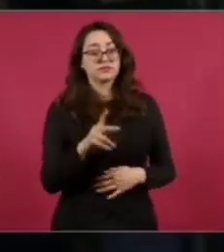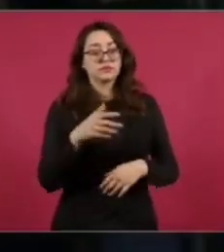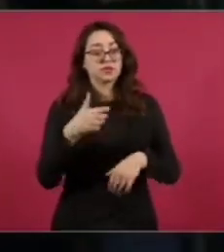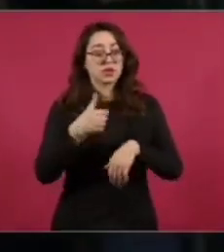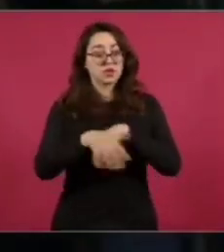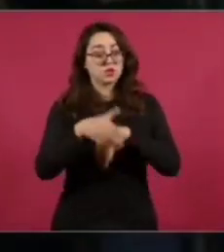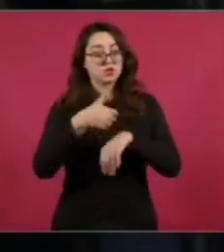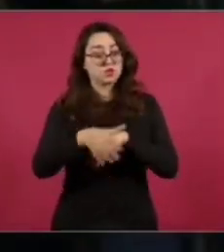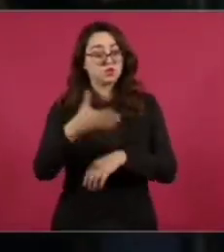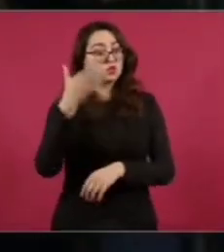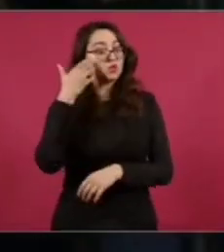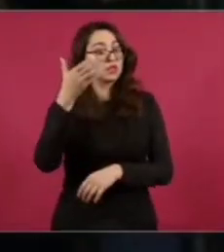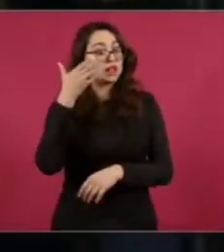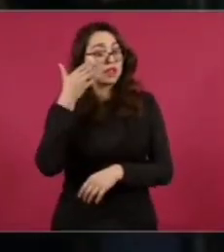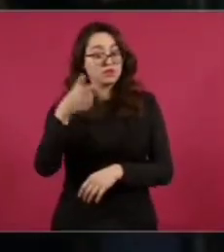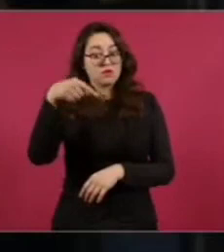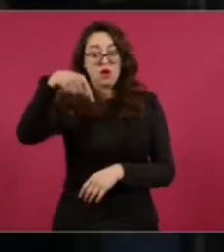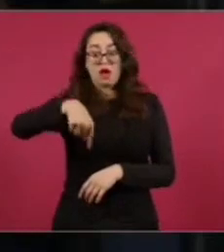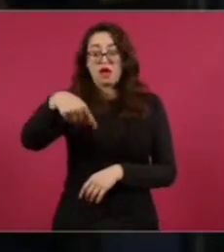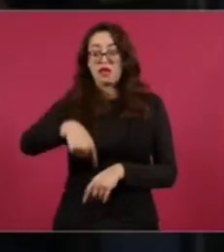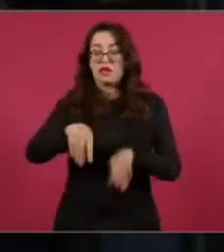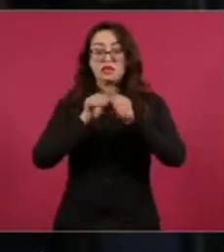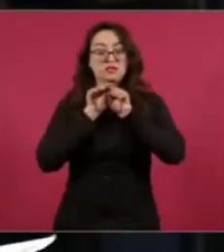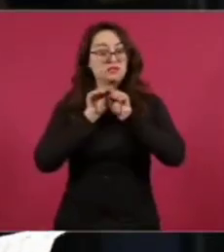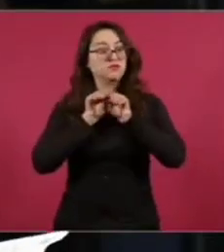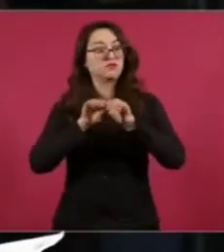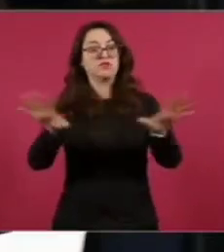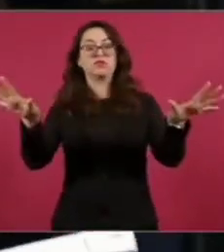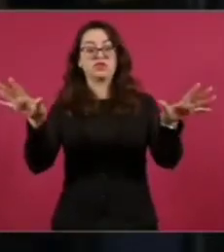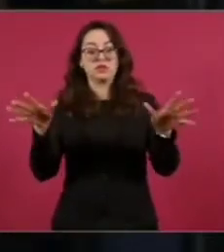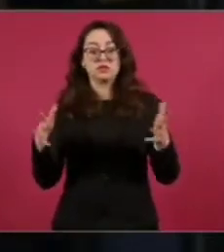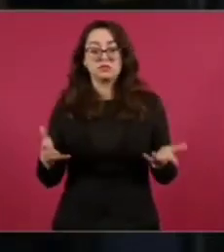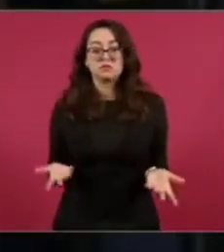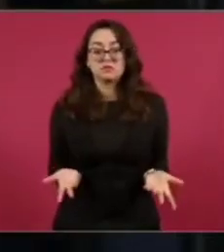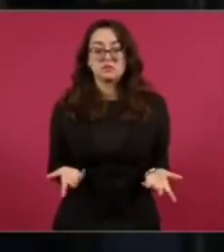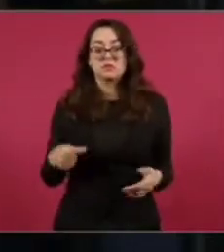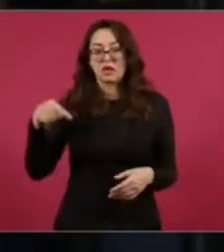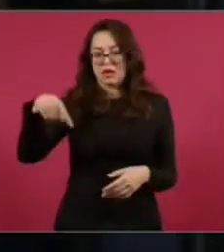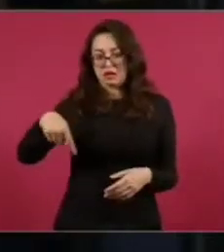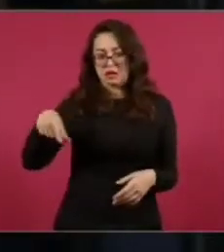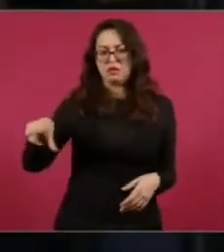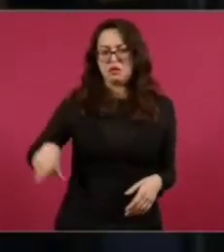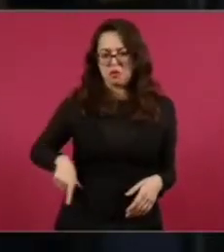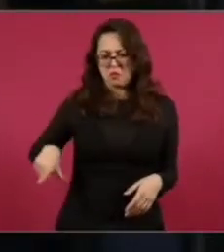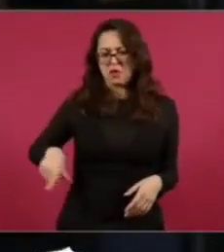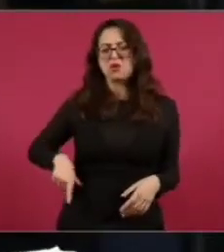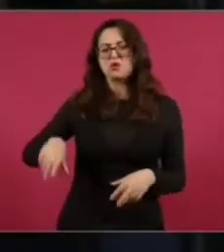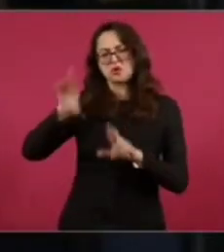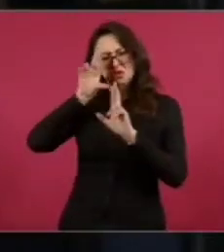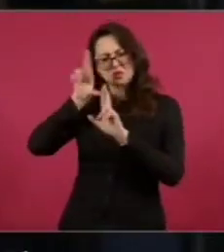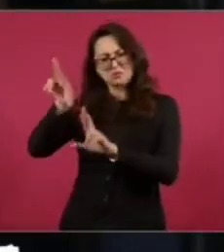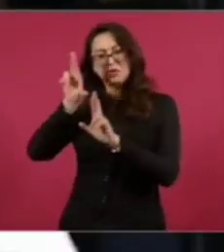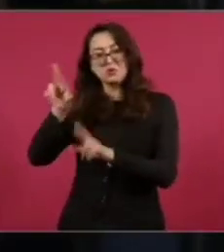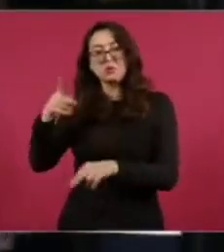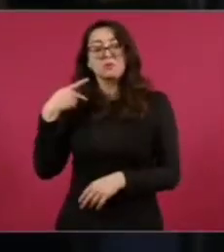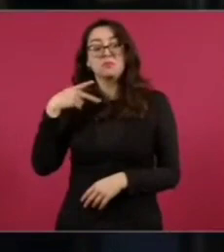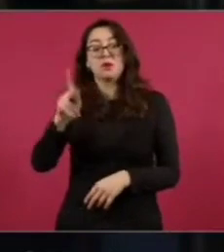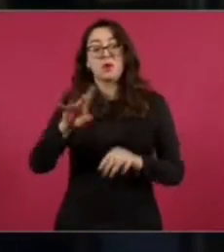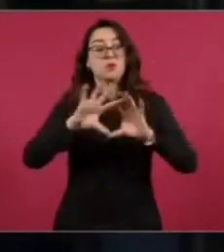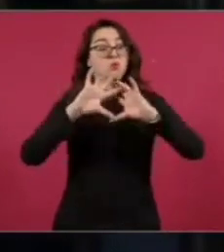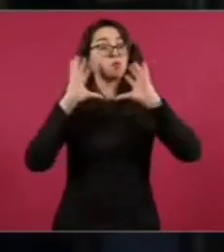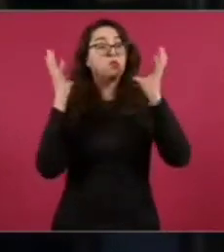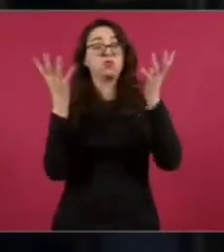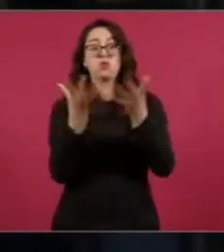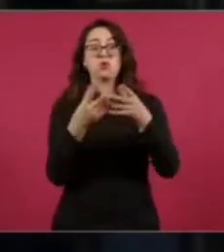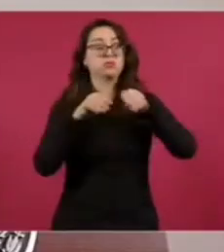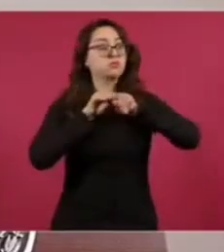los miembros de su gobierno, que podríamos pensar que ellos tienen el respeto. Sí, los medios de comunicación, se lo dio el teléfono a todo el mundo.